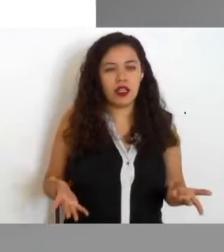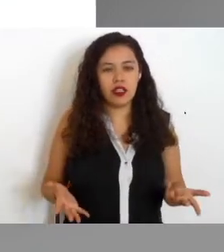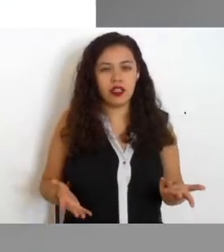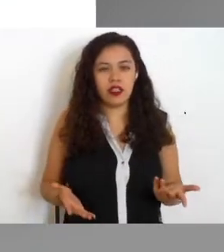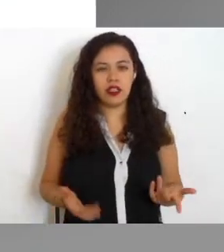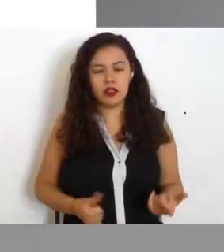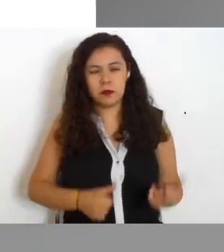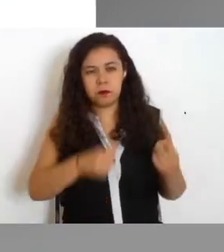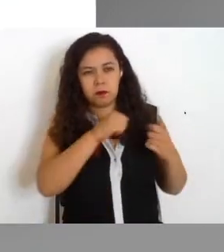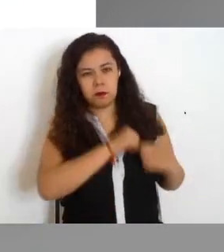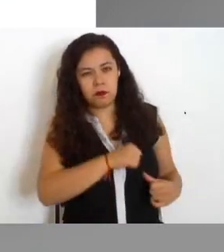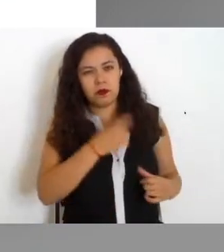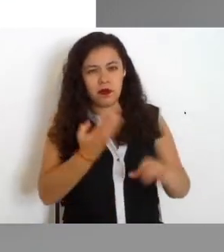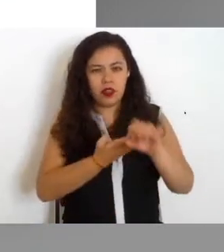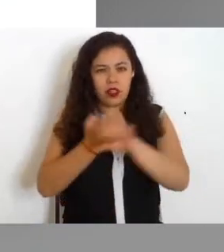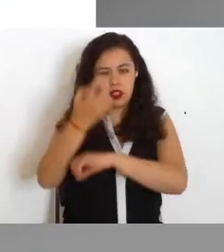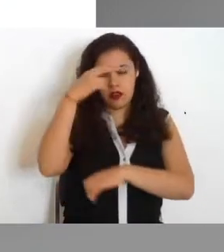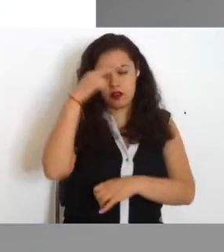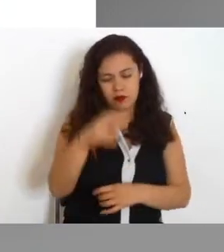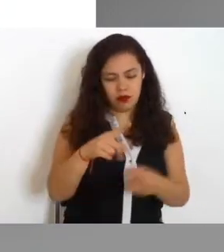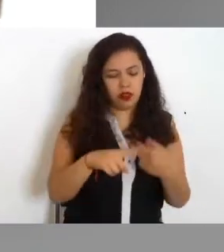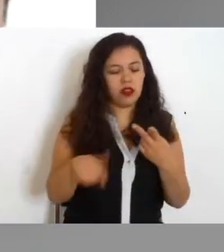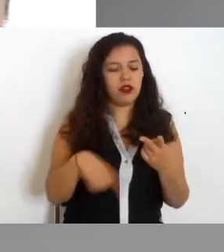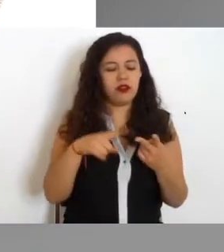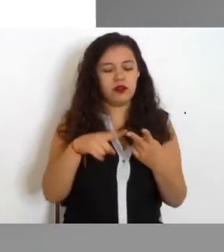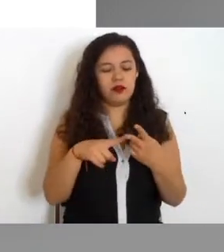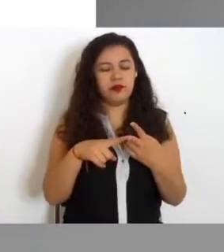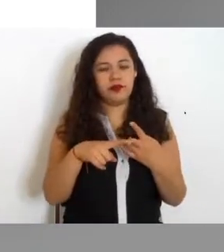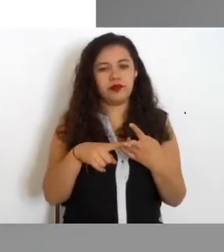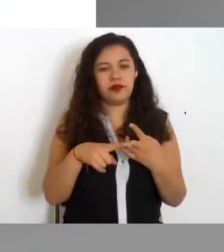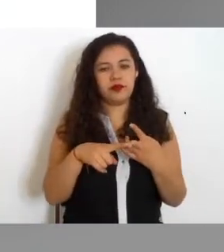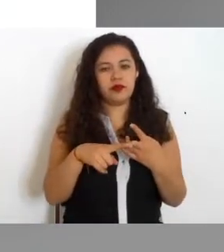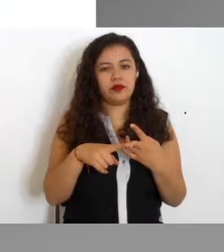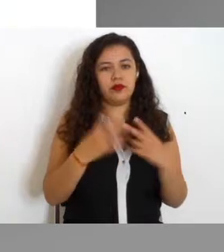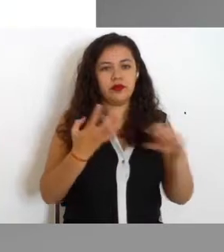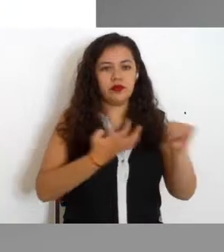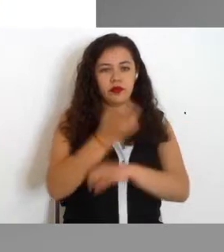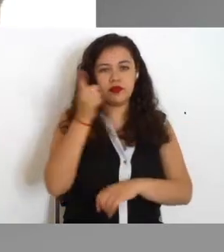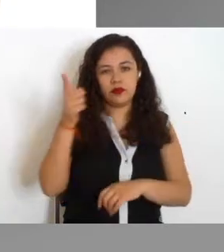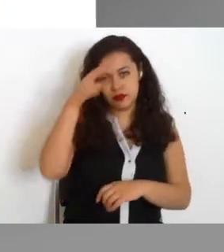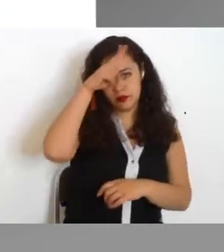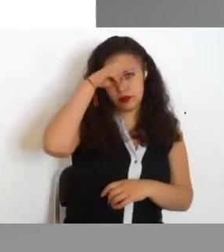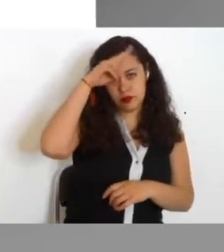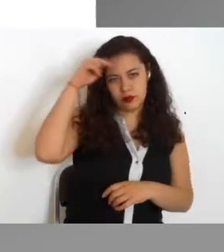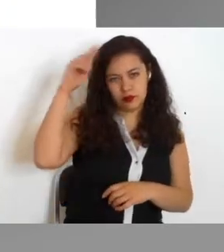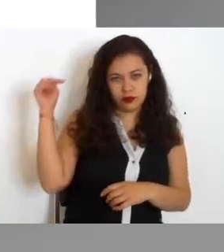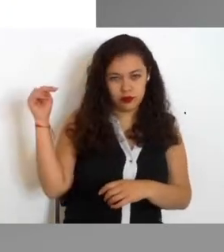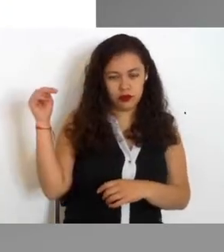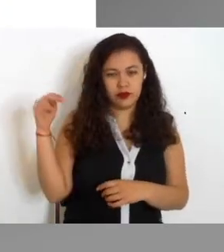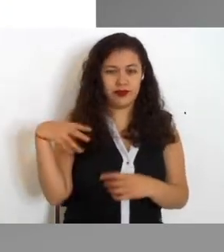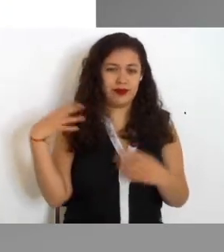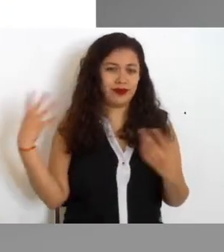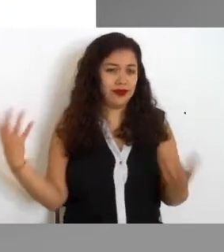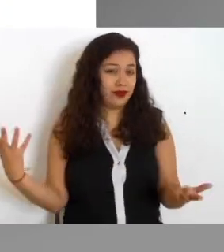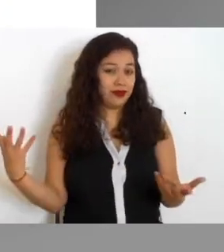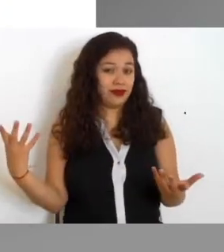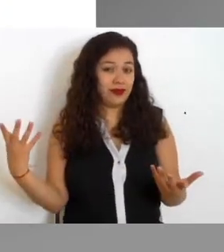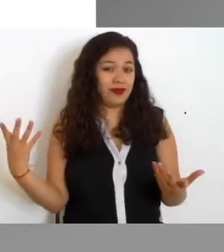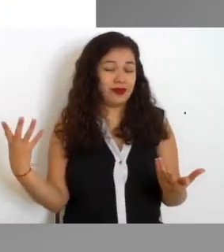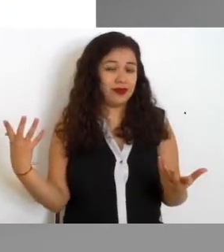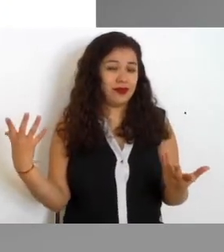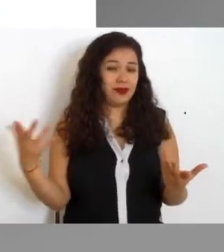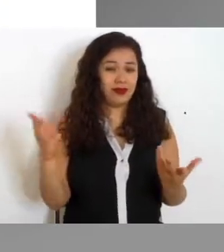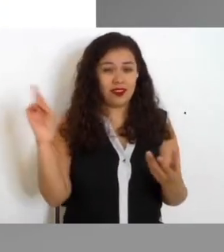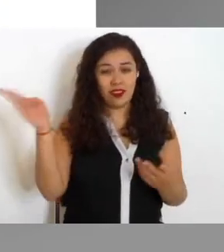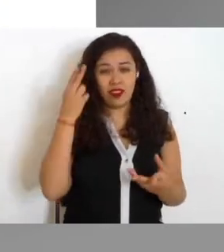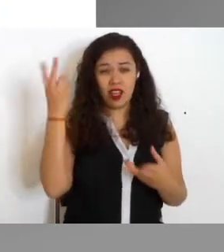el Estado de México, con en el Estado de Nayarit, en muchas, o sea, se me escapan, pero por lo